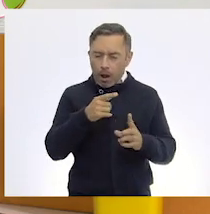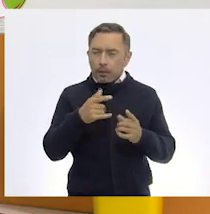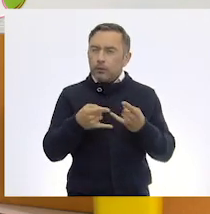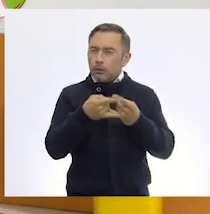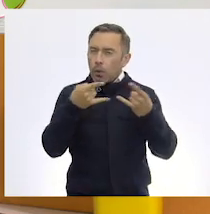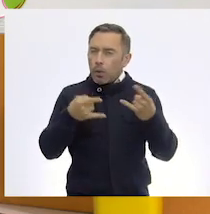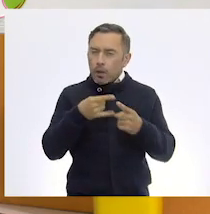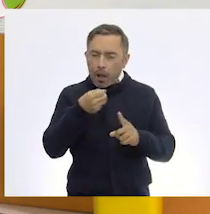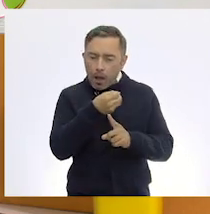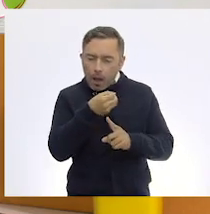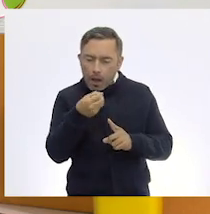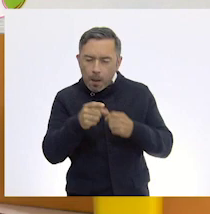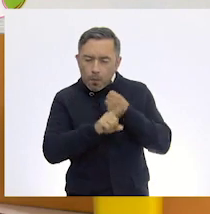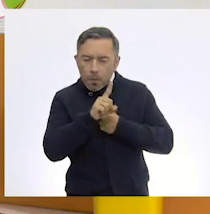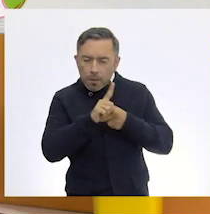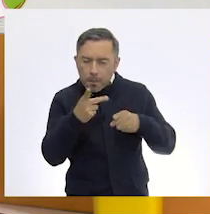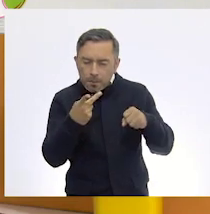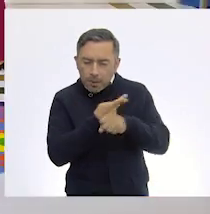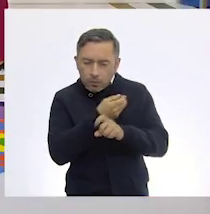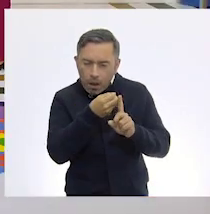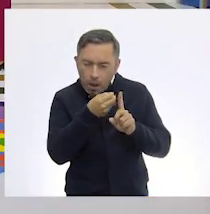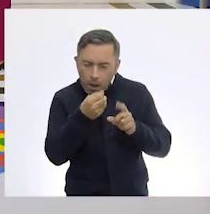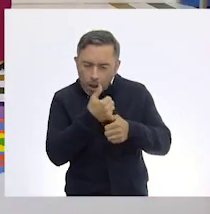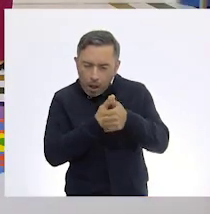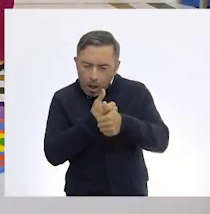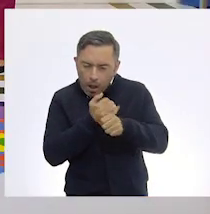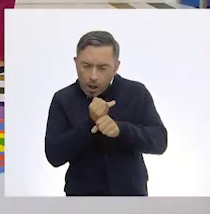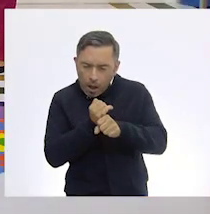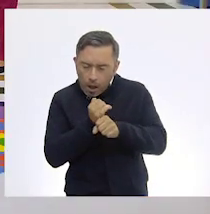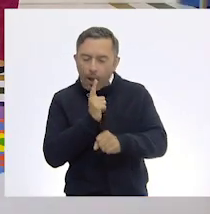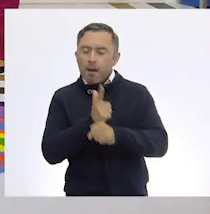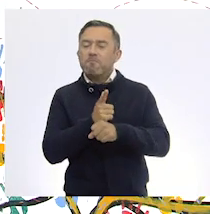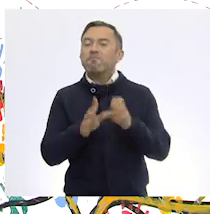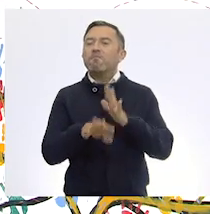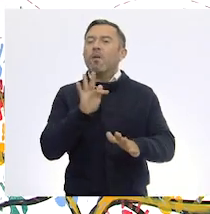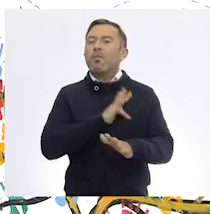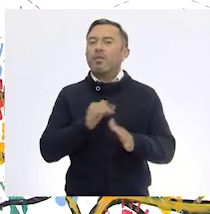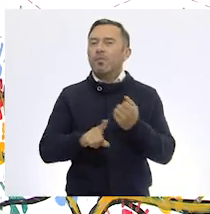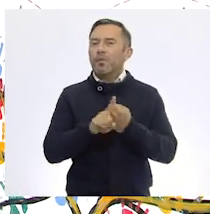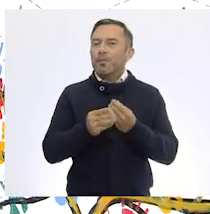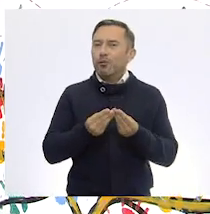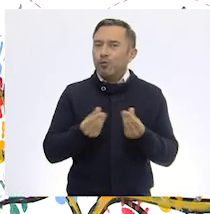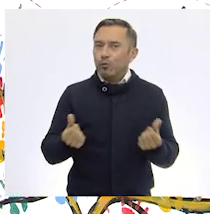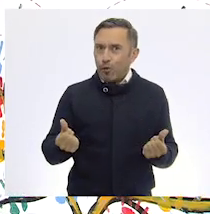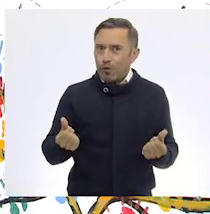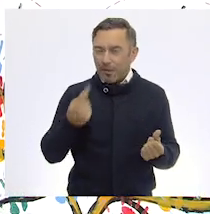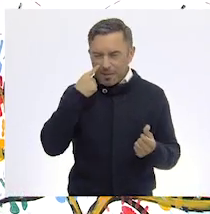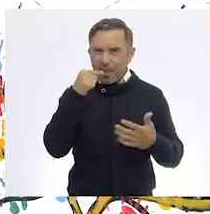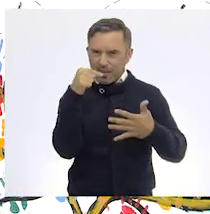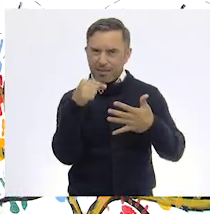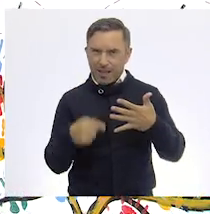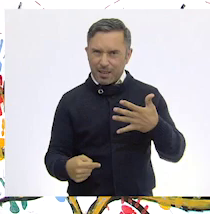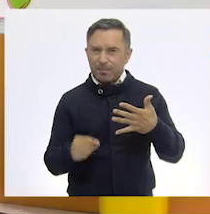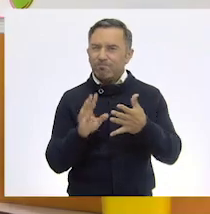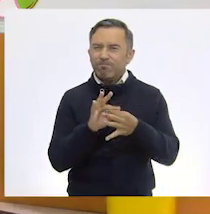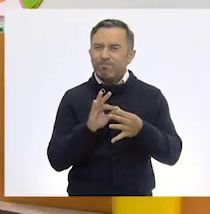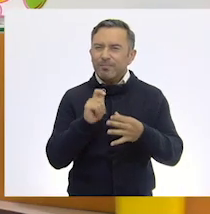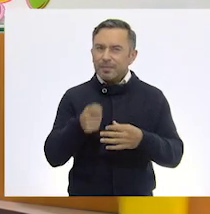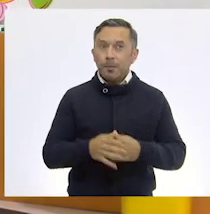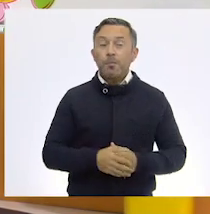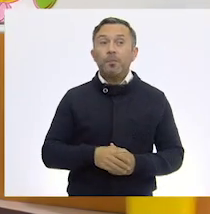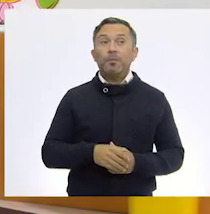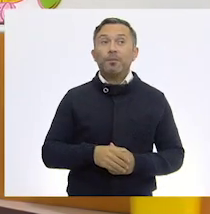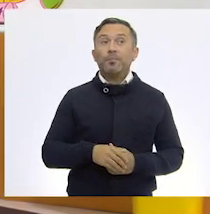historia. ¡Vamos a ser grandes detectives! ¡Sí! Muchos detalles. Veamos. Y la